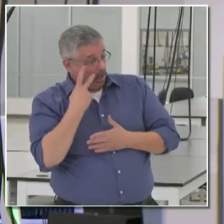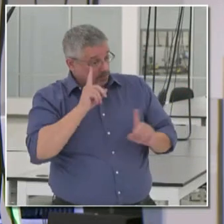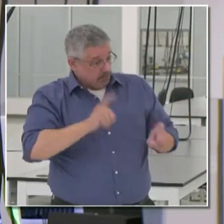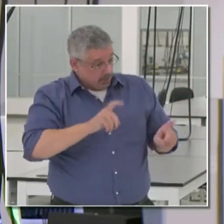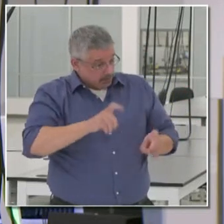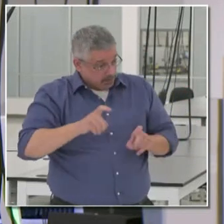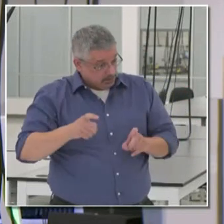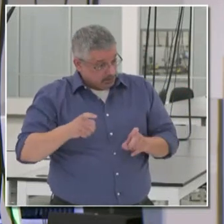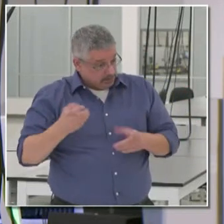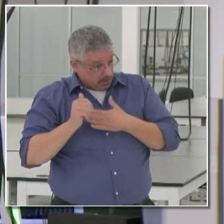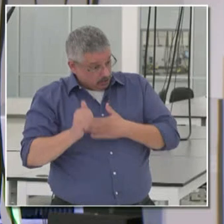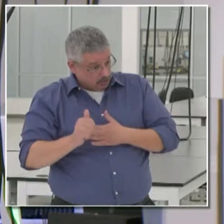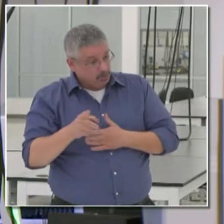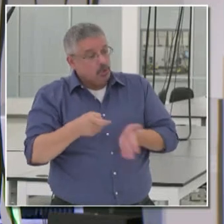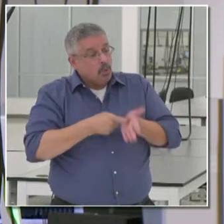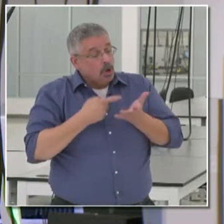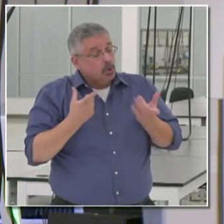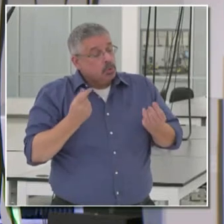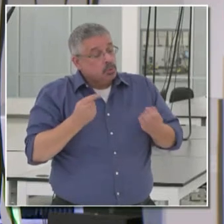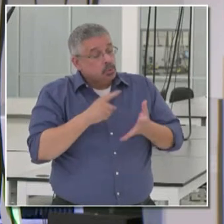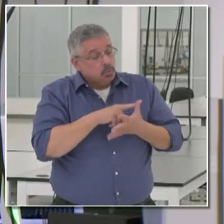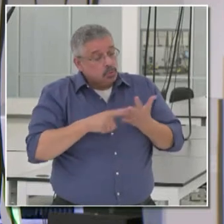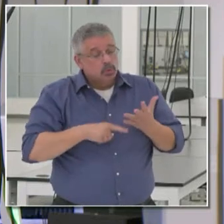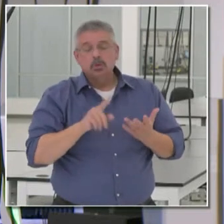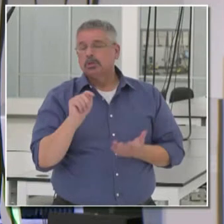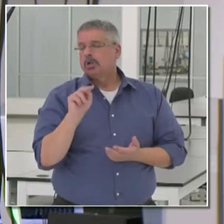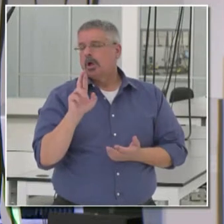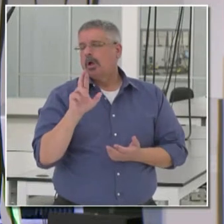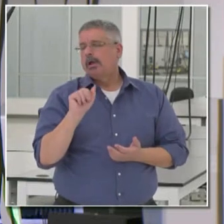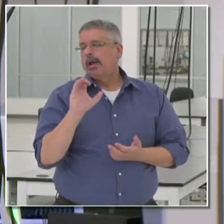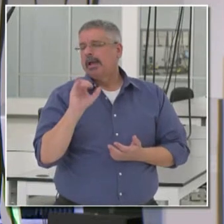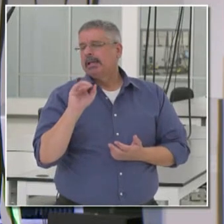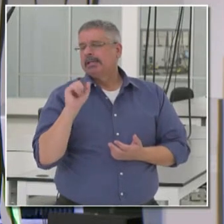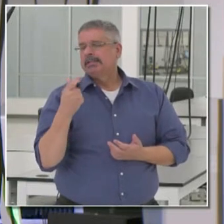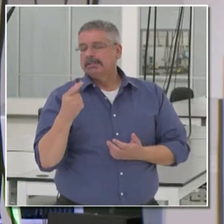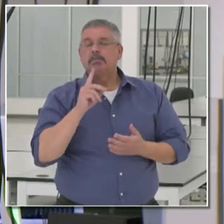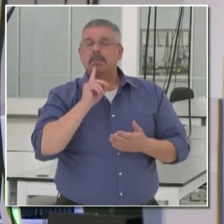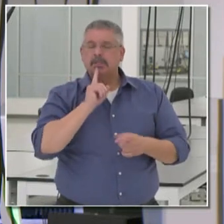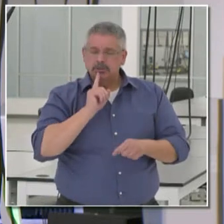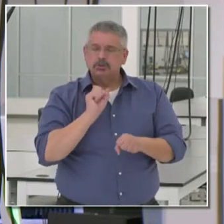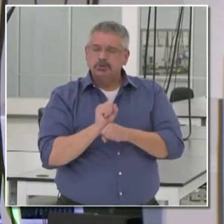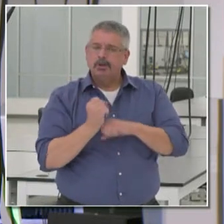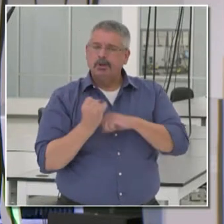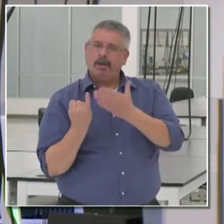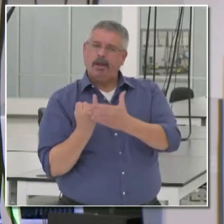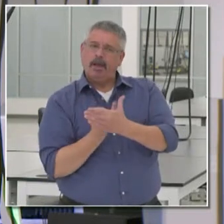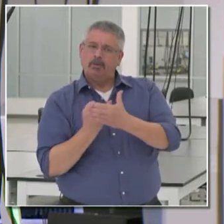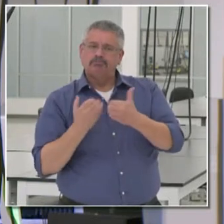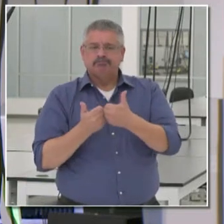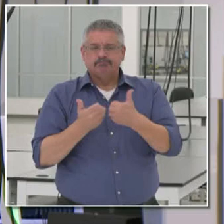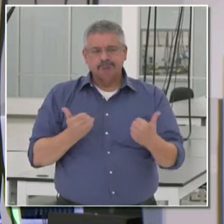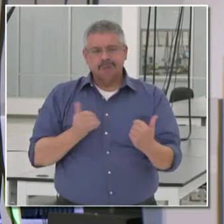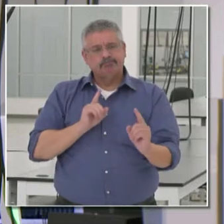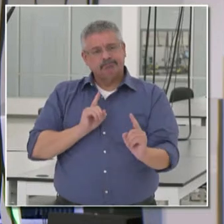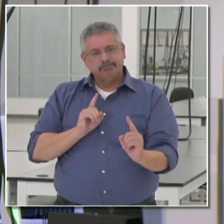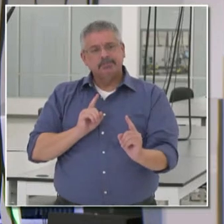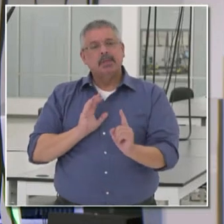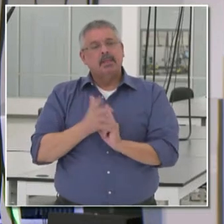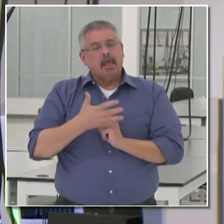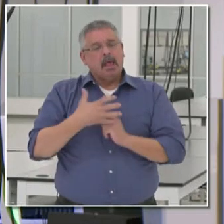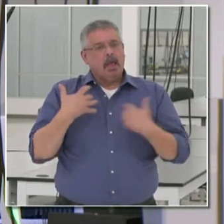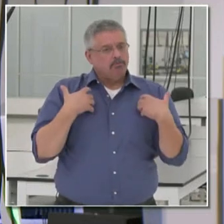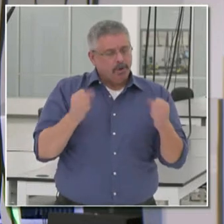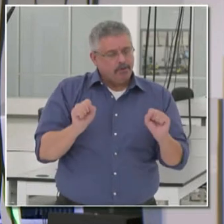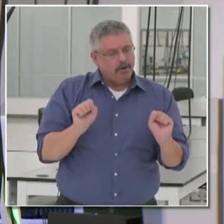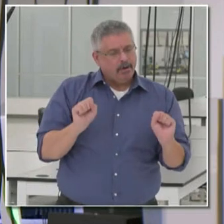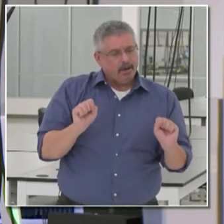nacional regional y estatal y eso es la prueba de trazado y poder aislar y hacer cuarentena para las personas